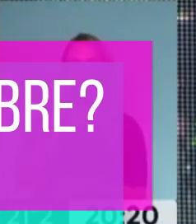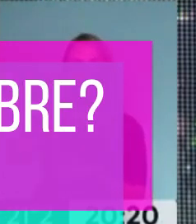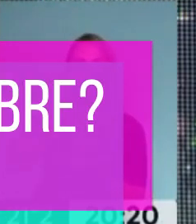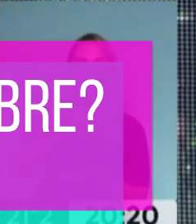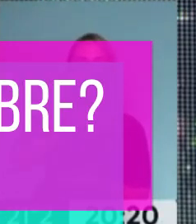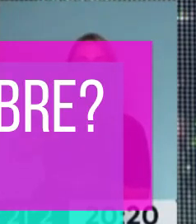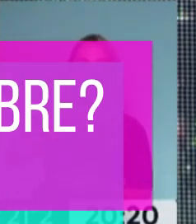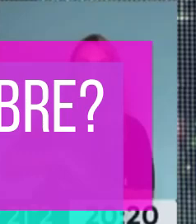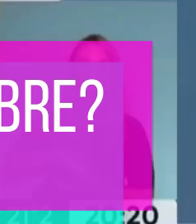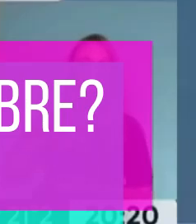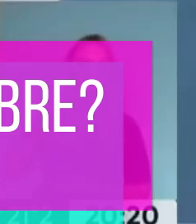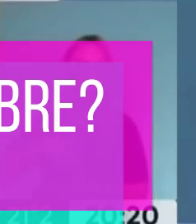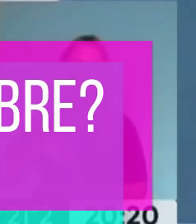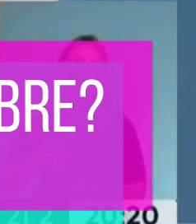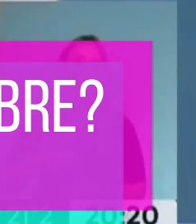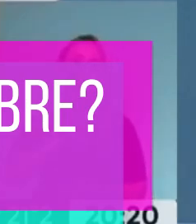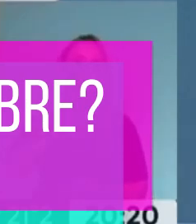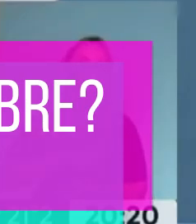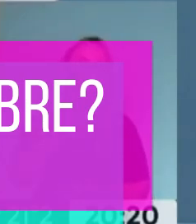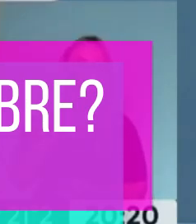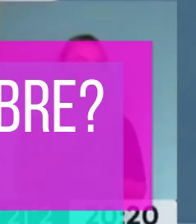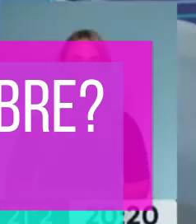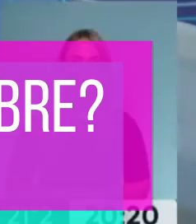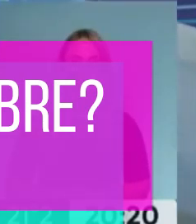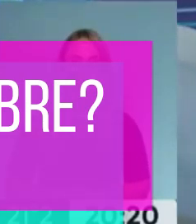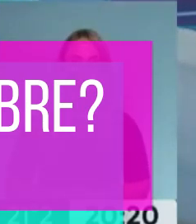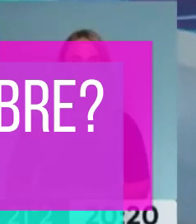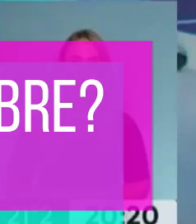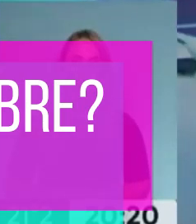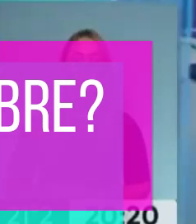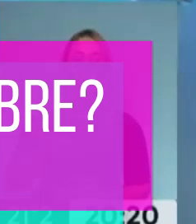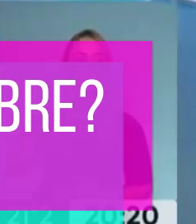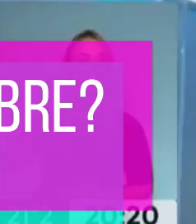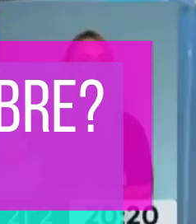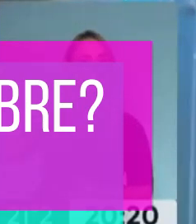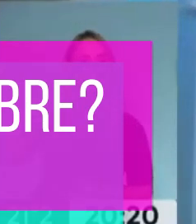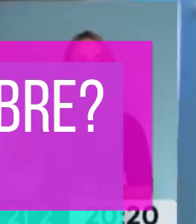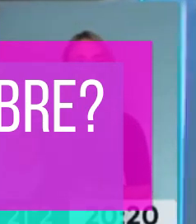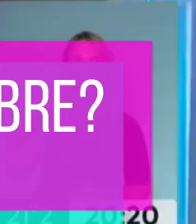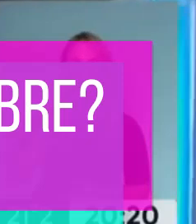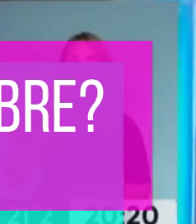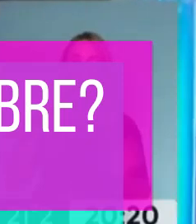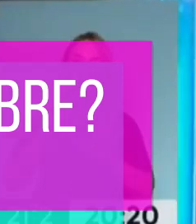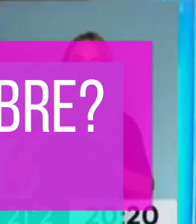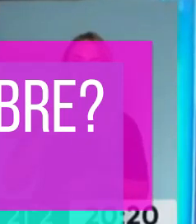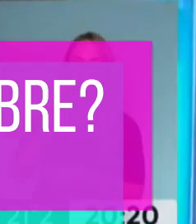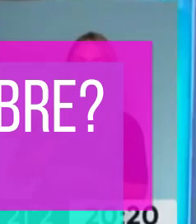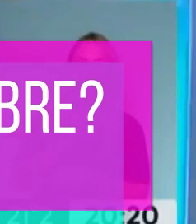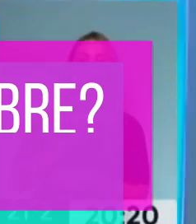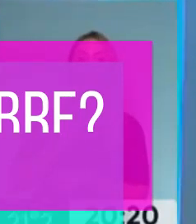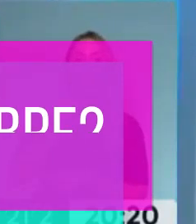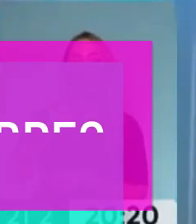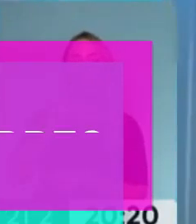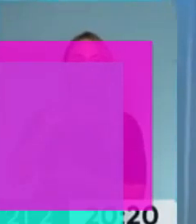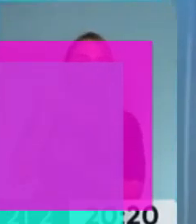primarias. Esto incluirá un beneficio para los jubilados y pensionados de la ANSES. En un principio se habló de un aumento de jubilaciones, pero se daría